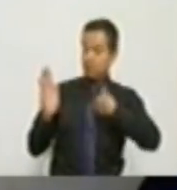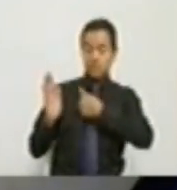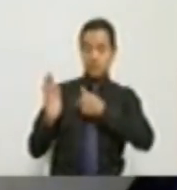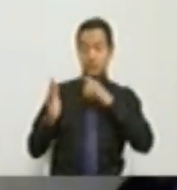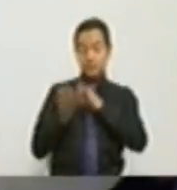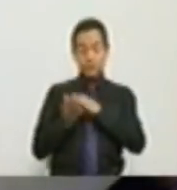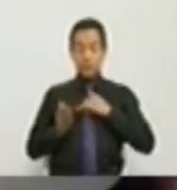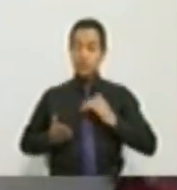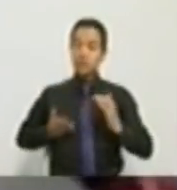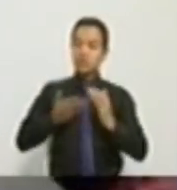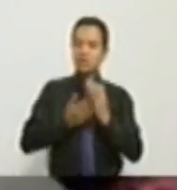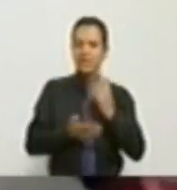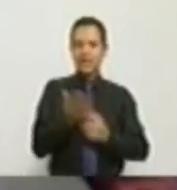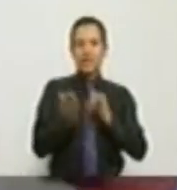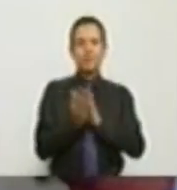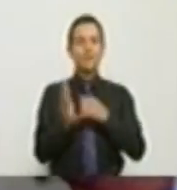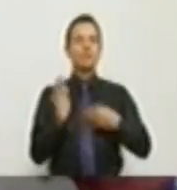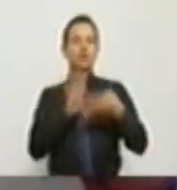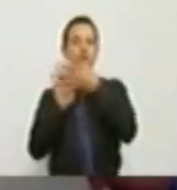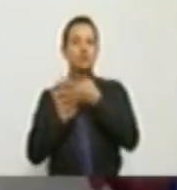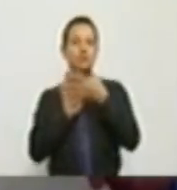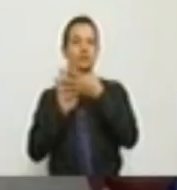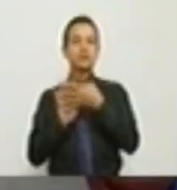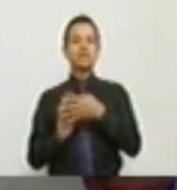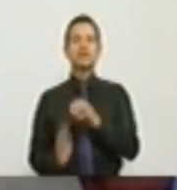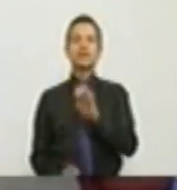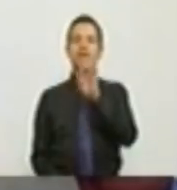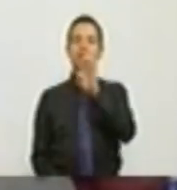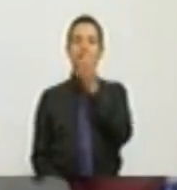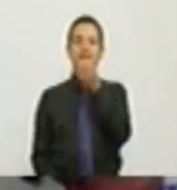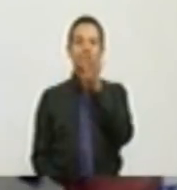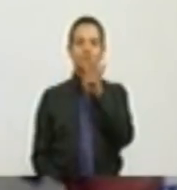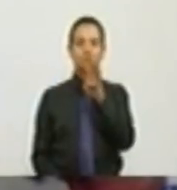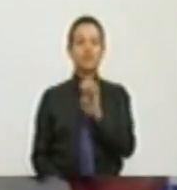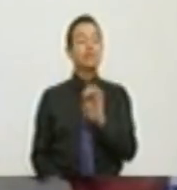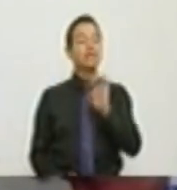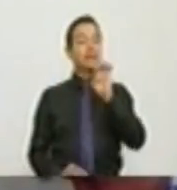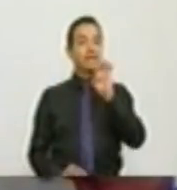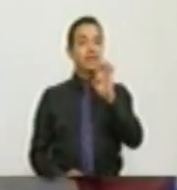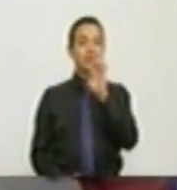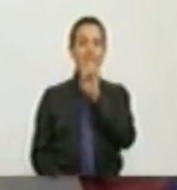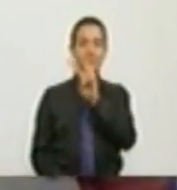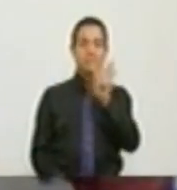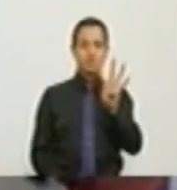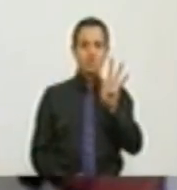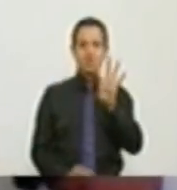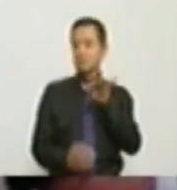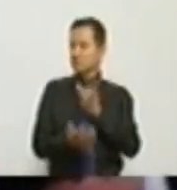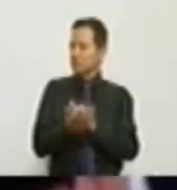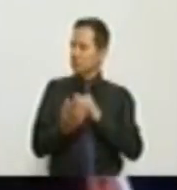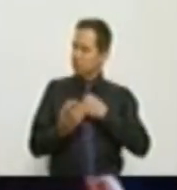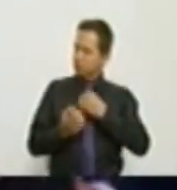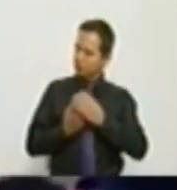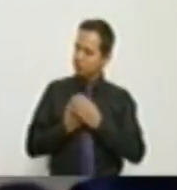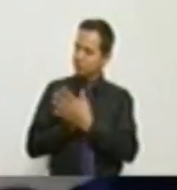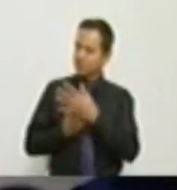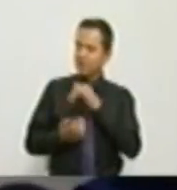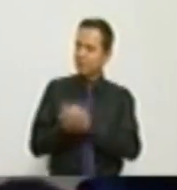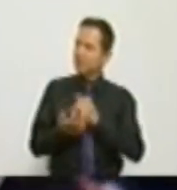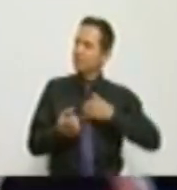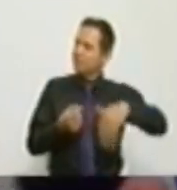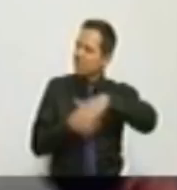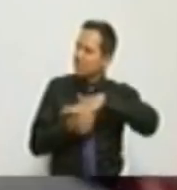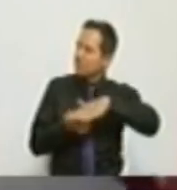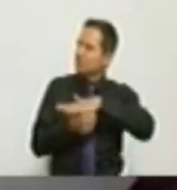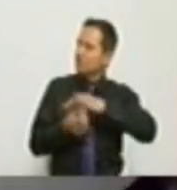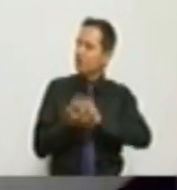había pasado con los formularios E14, E24, y les expresábamos lo que acabamos de vivir en